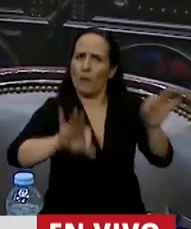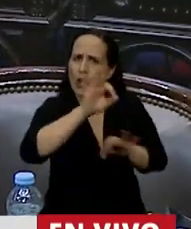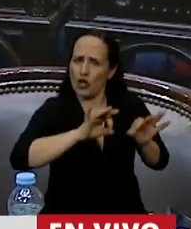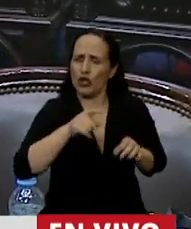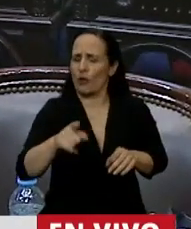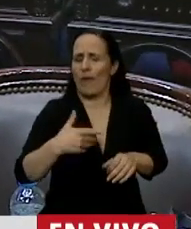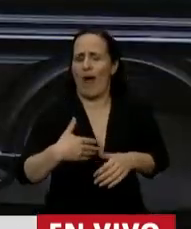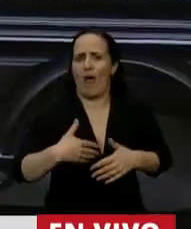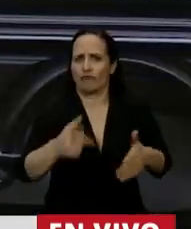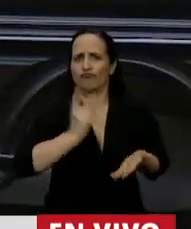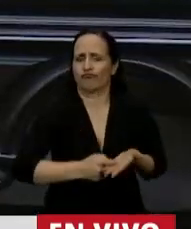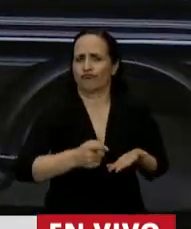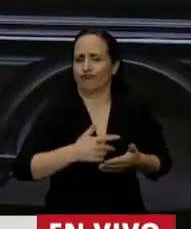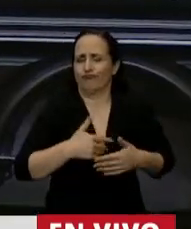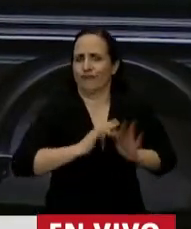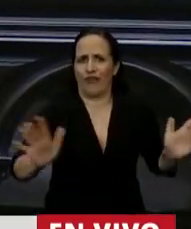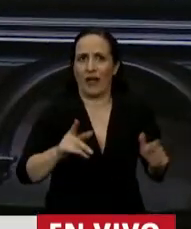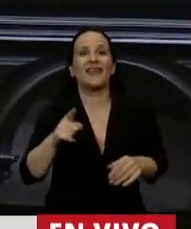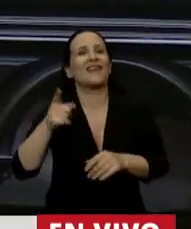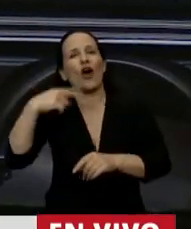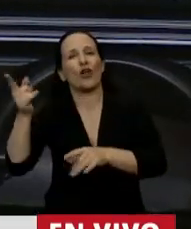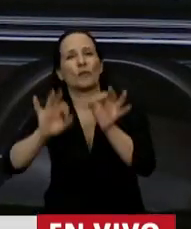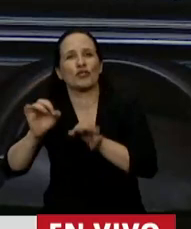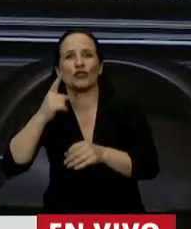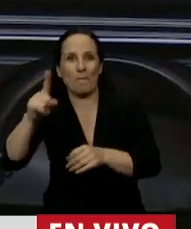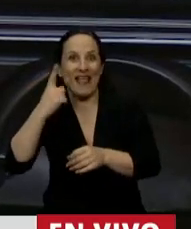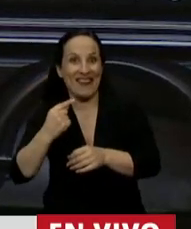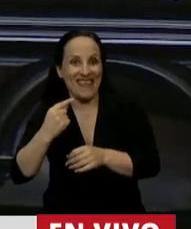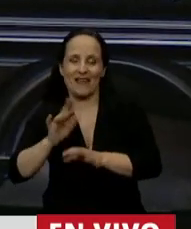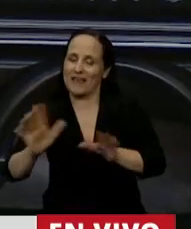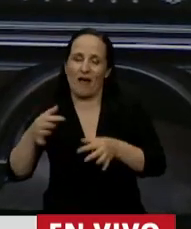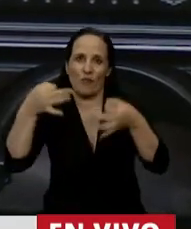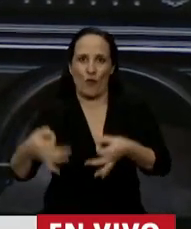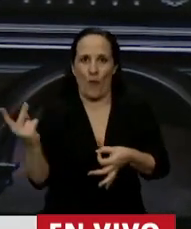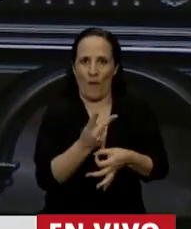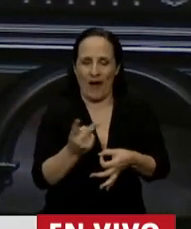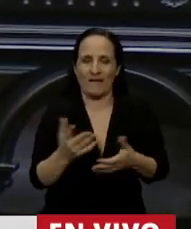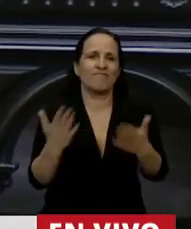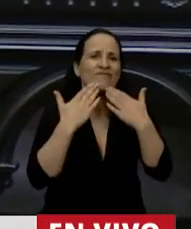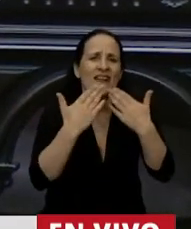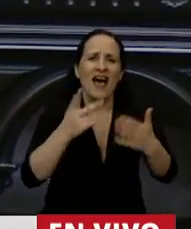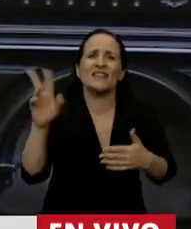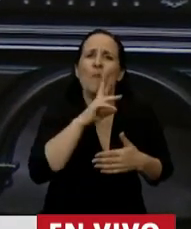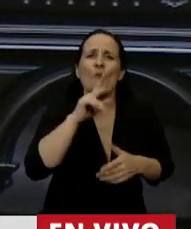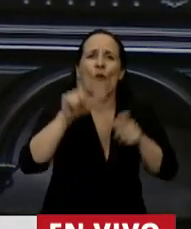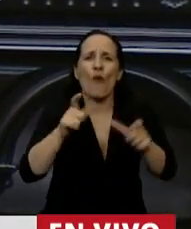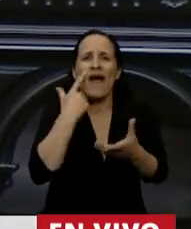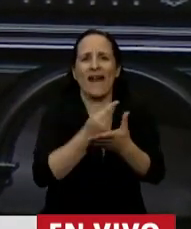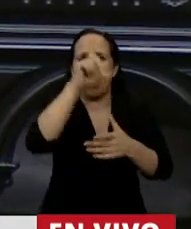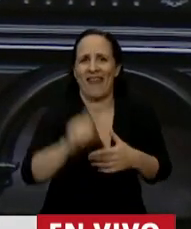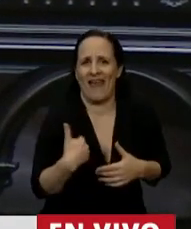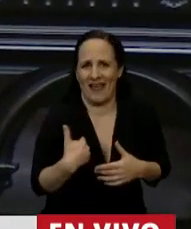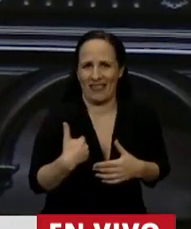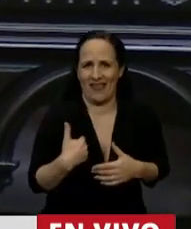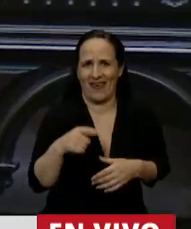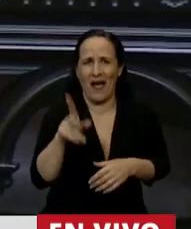interrupción voluntaria de embarazo y el proyecto de los 1000 días que se ha cumplido. Quiero agradecer a las mujeres de la Argentina, a esas mujeres que a lo largo